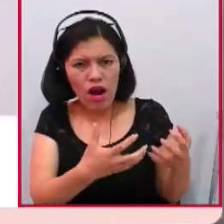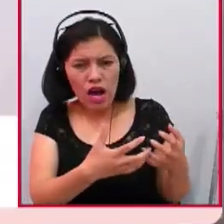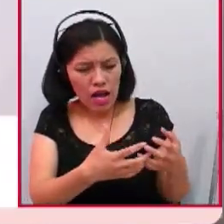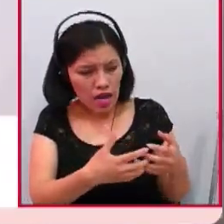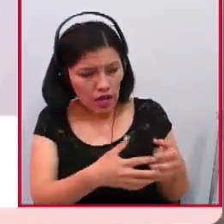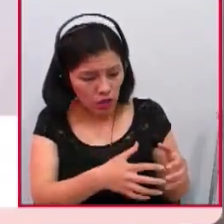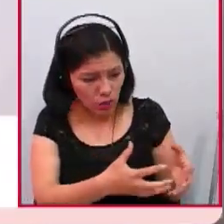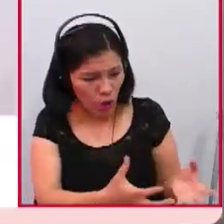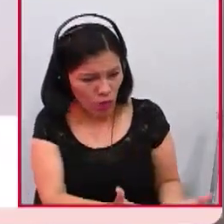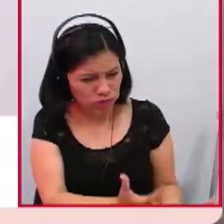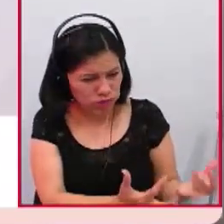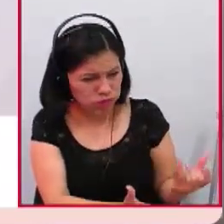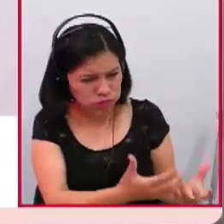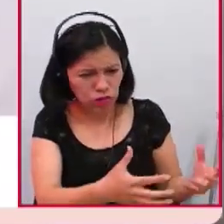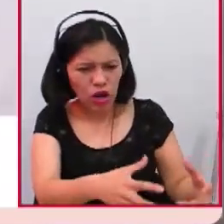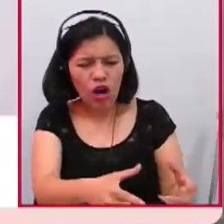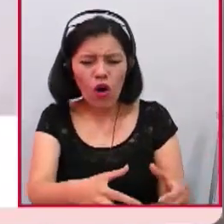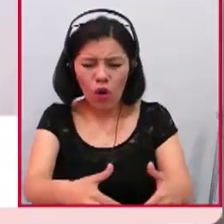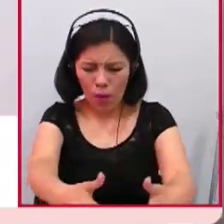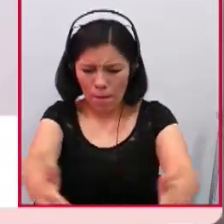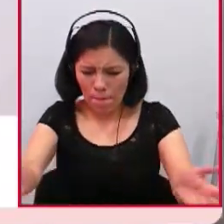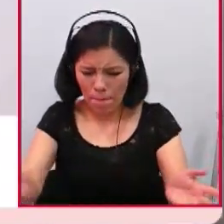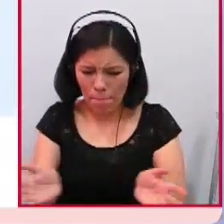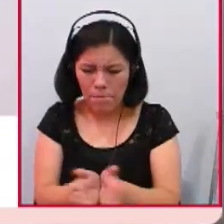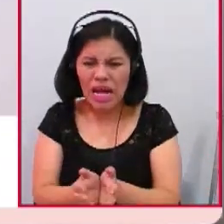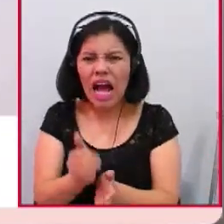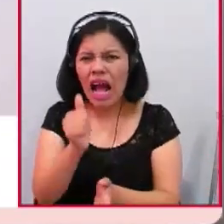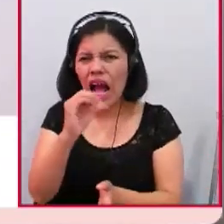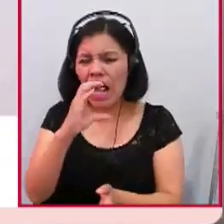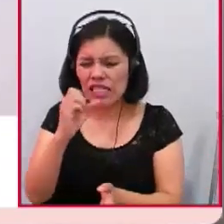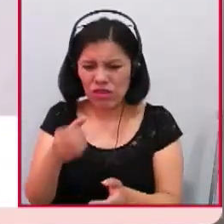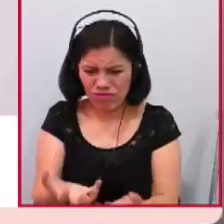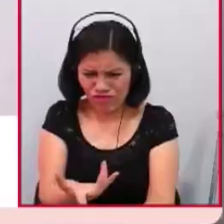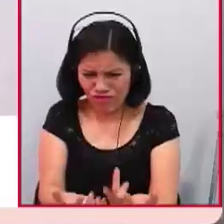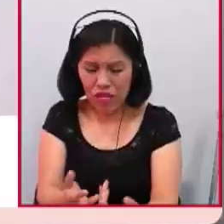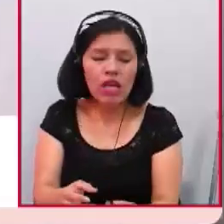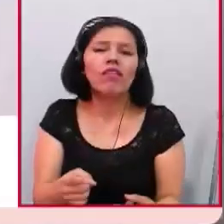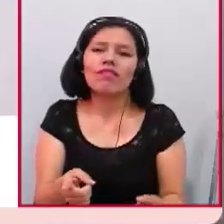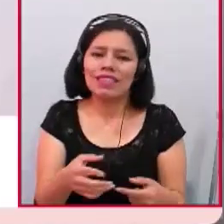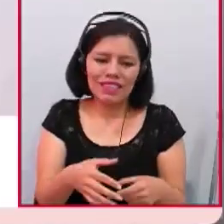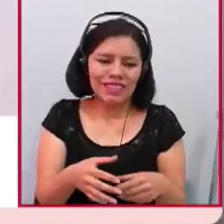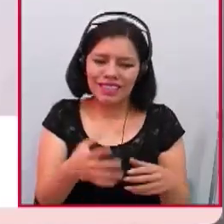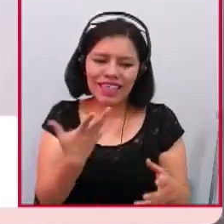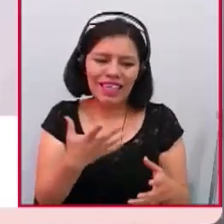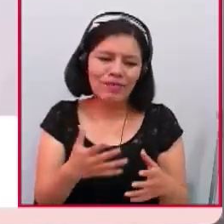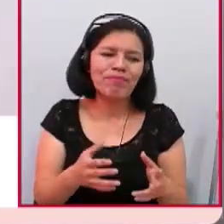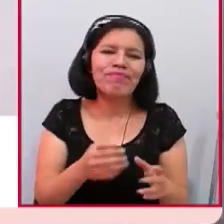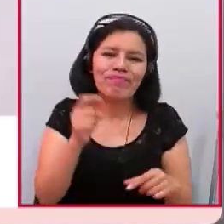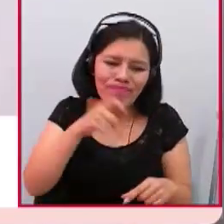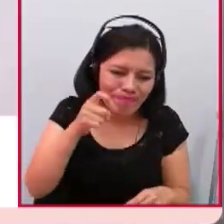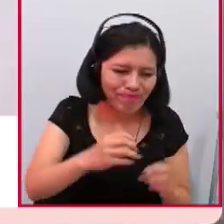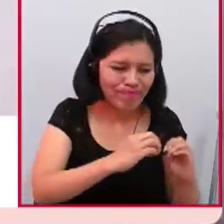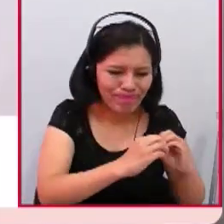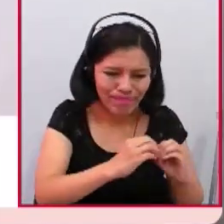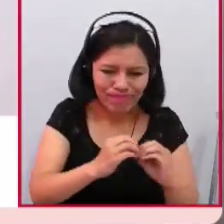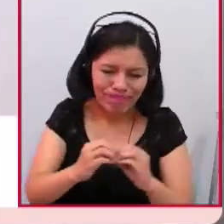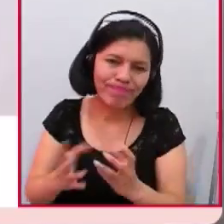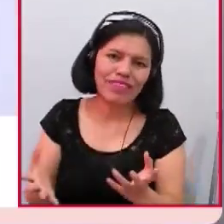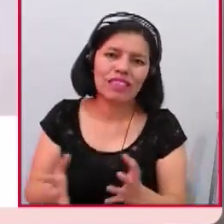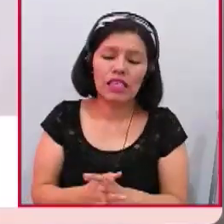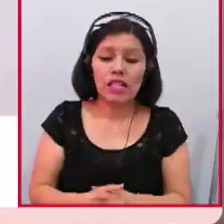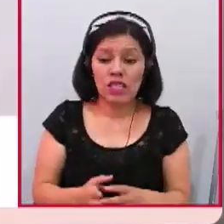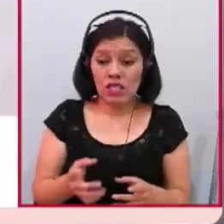caso de caldero, las plantas de ácido que requieren mantenimiento, ¿no? En el otro lado, cuando ya fundimos el horno, el concentrado de